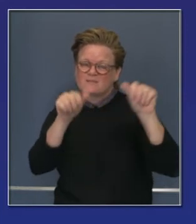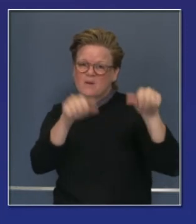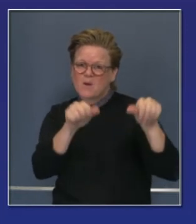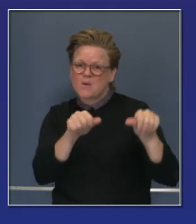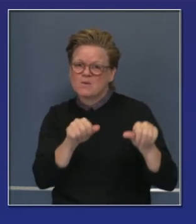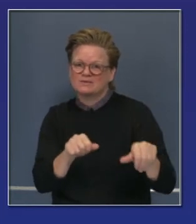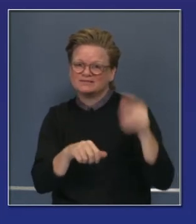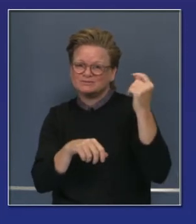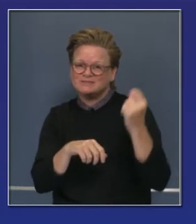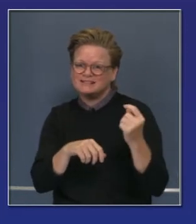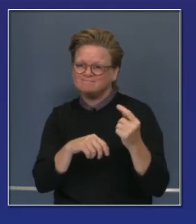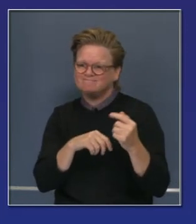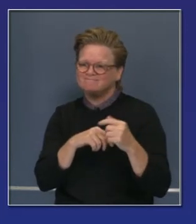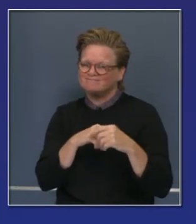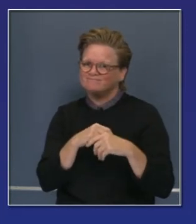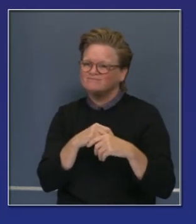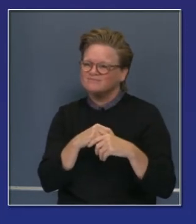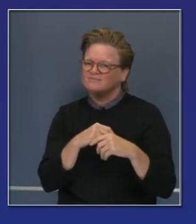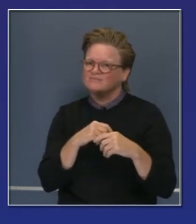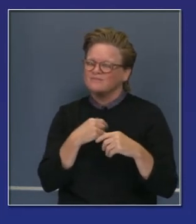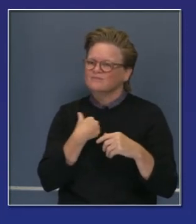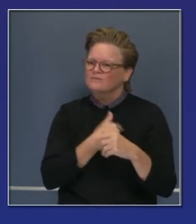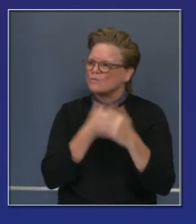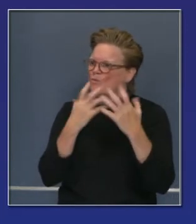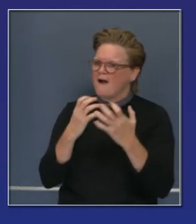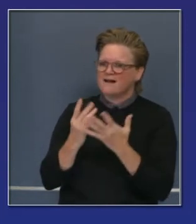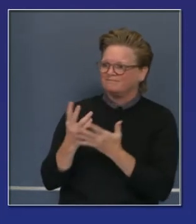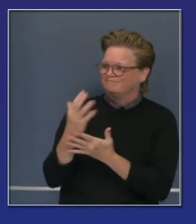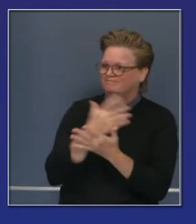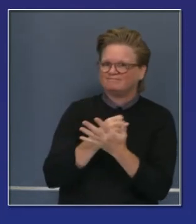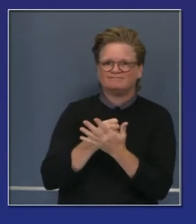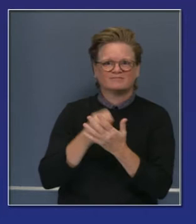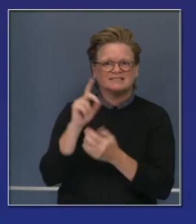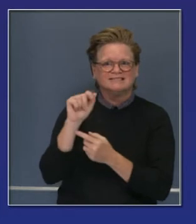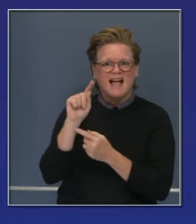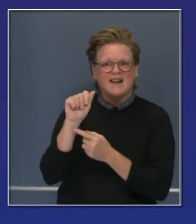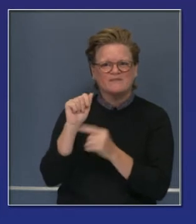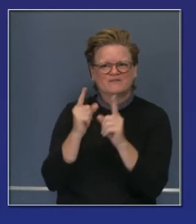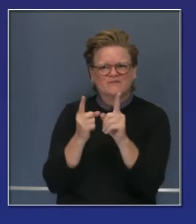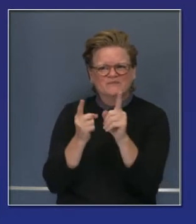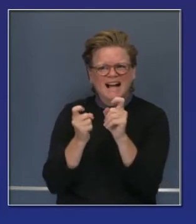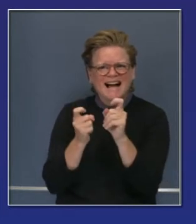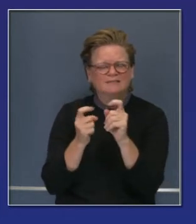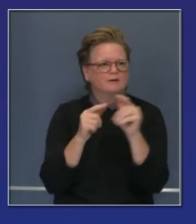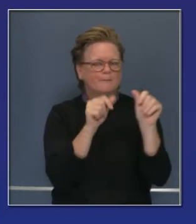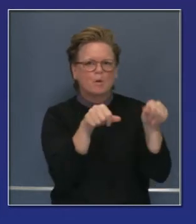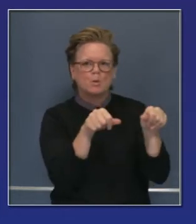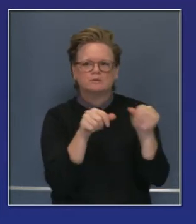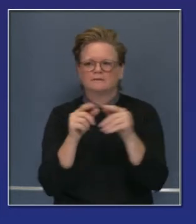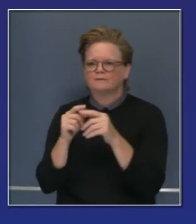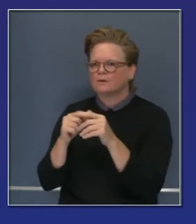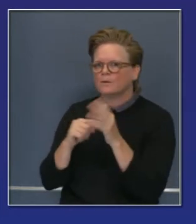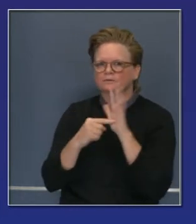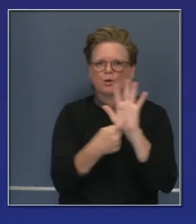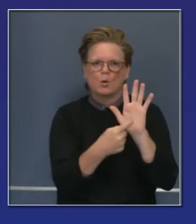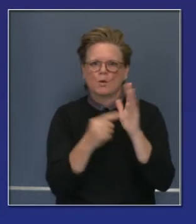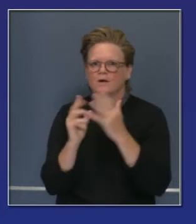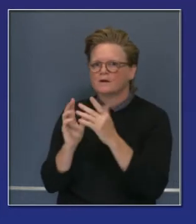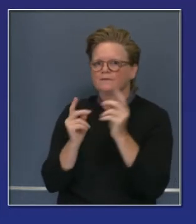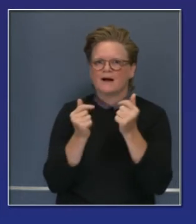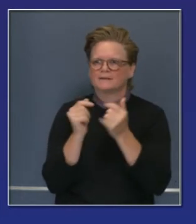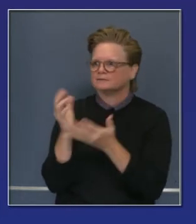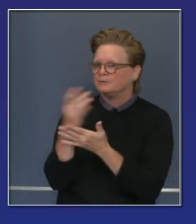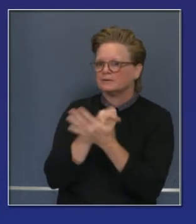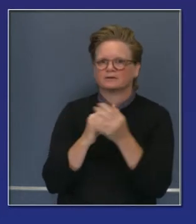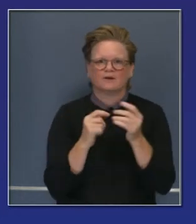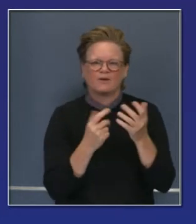información epidemiológica es información que compartimos con ustedes, con funcionarios del condado. En un momento verán ustedes un sitio